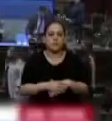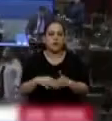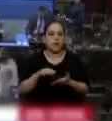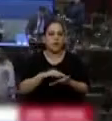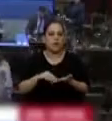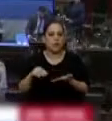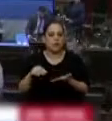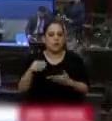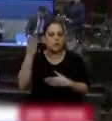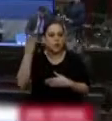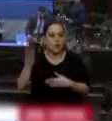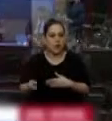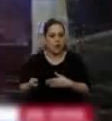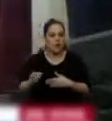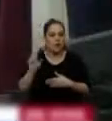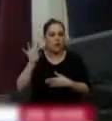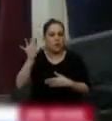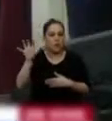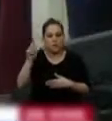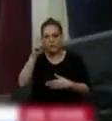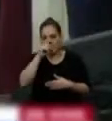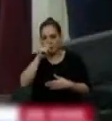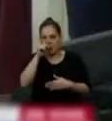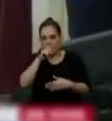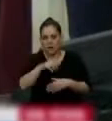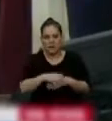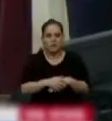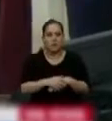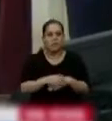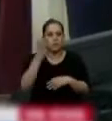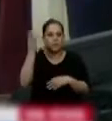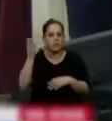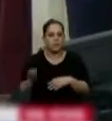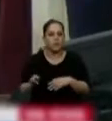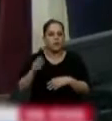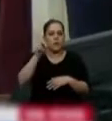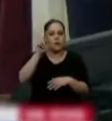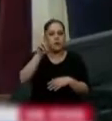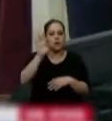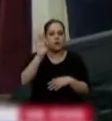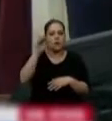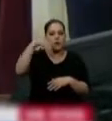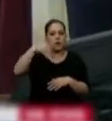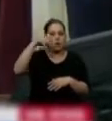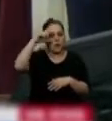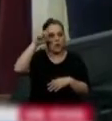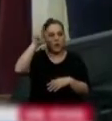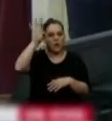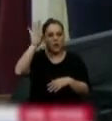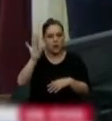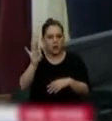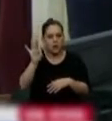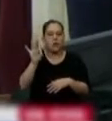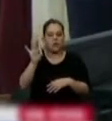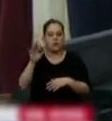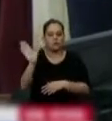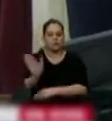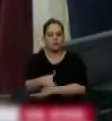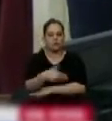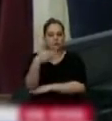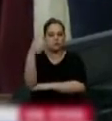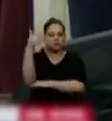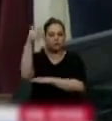probablemente más de 12 a 14 horas debatiendo lo que finalmente resultó aprobado nosotros